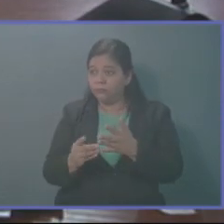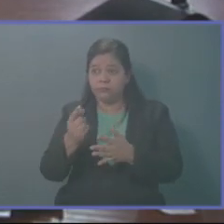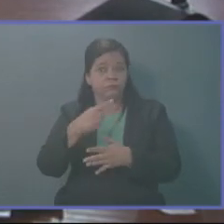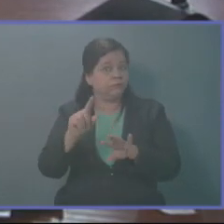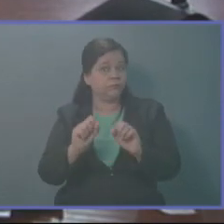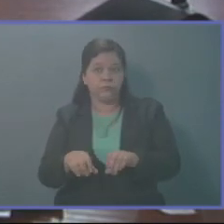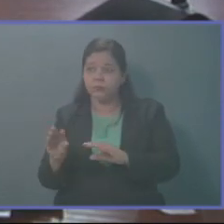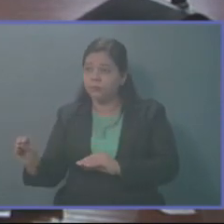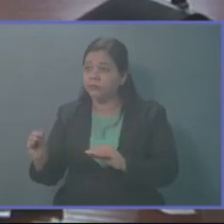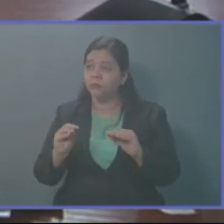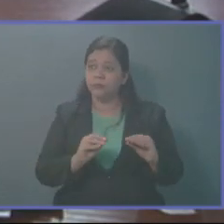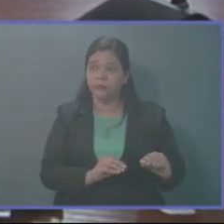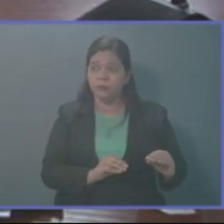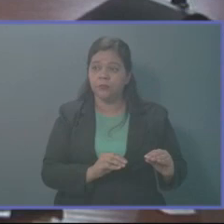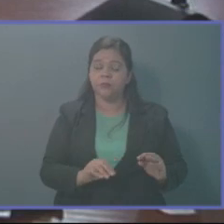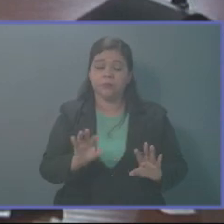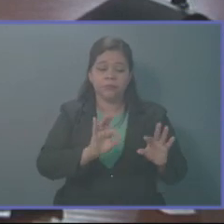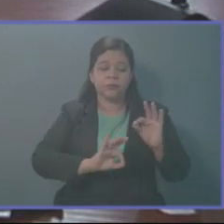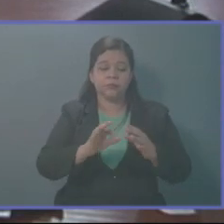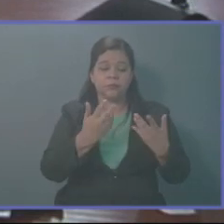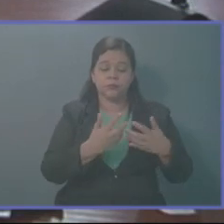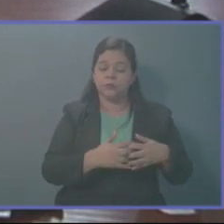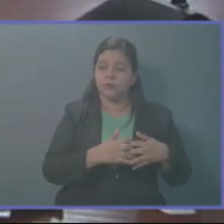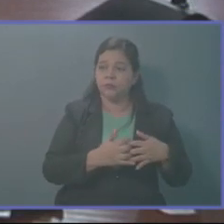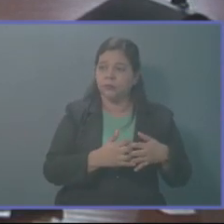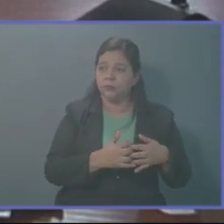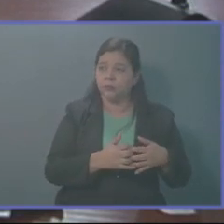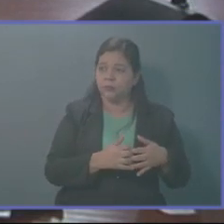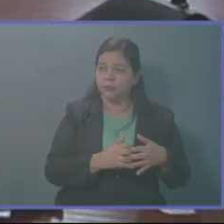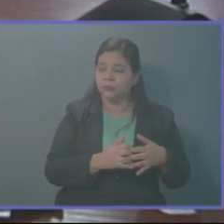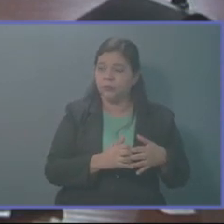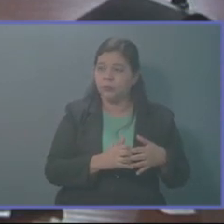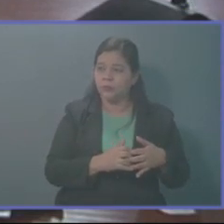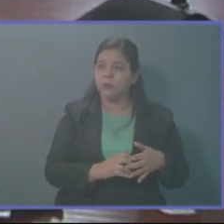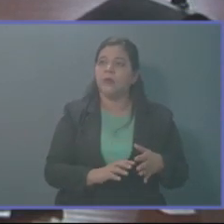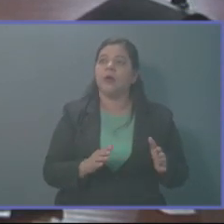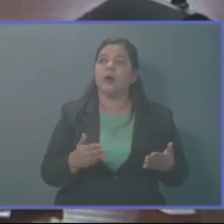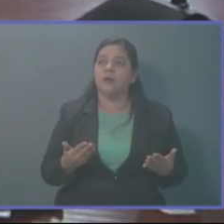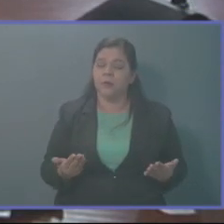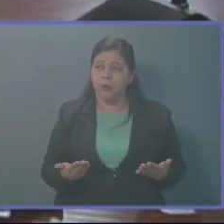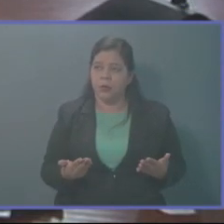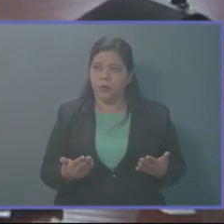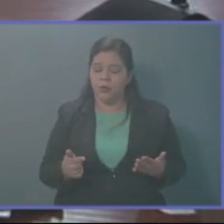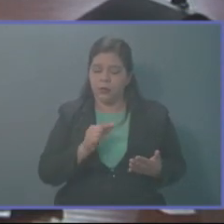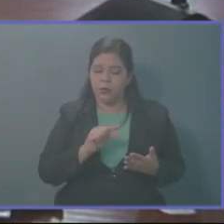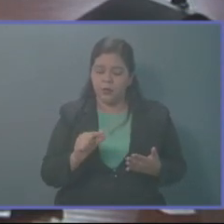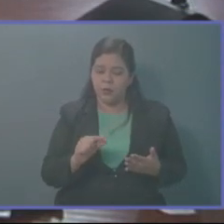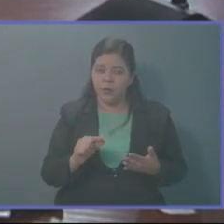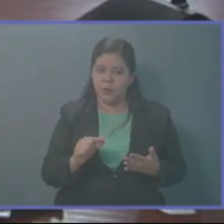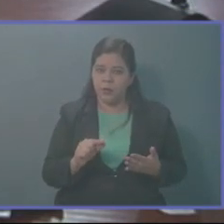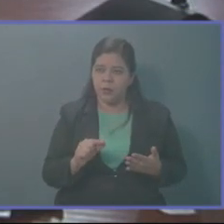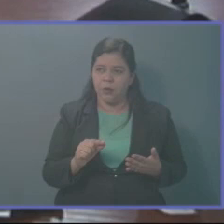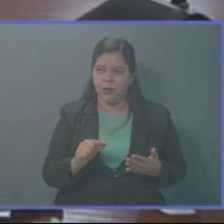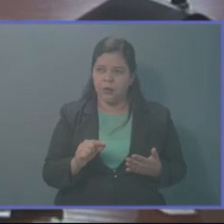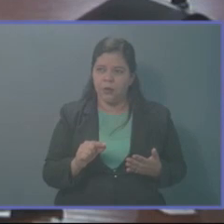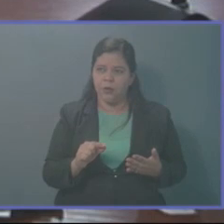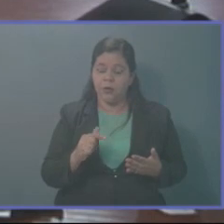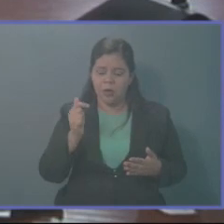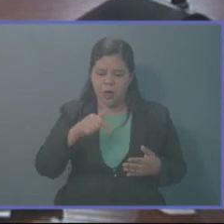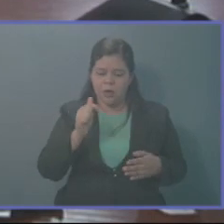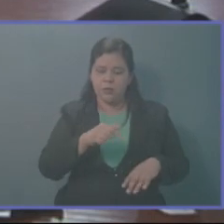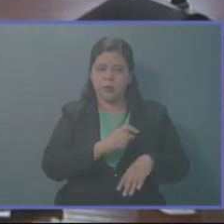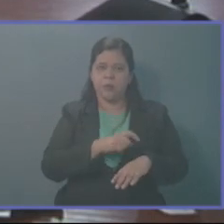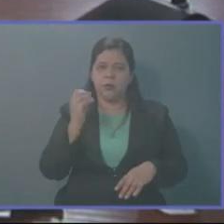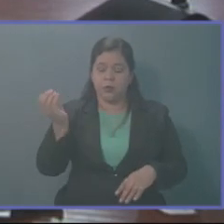aplicables a aquellas empresas que hubiesen sido llamadas, no obstante la emergencia,